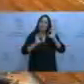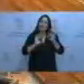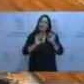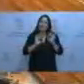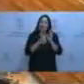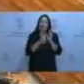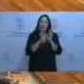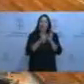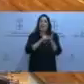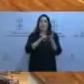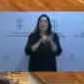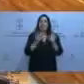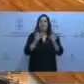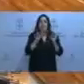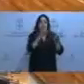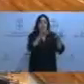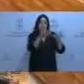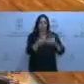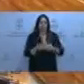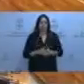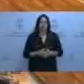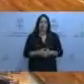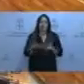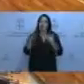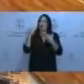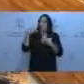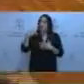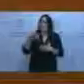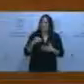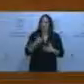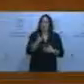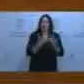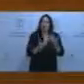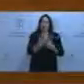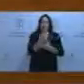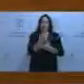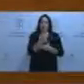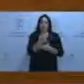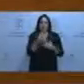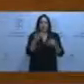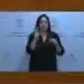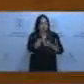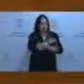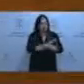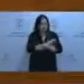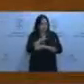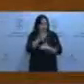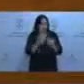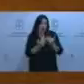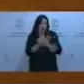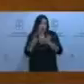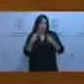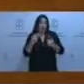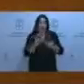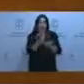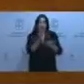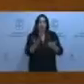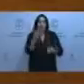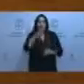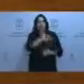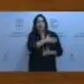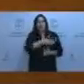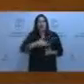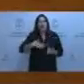Señoría, tiene la palabra. Gracias, presidente. Buenos días, consejero. Buenos días, señorías. Hoy hemos querido traer esta